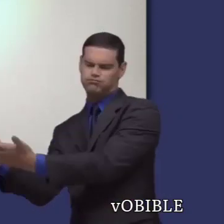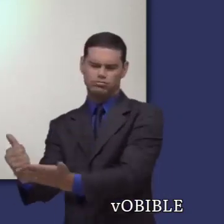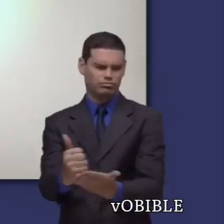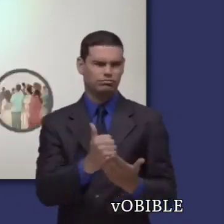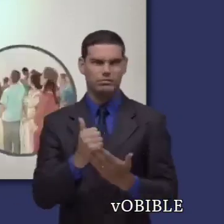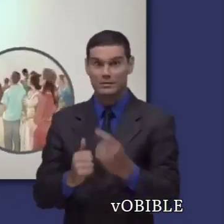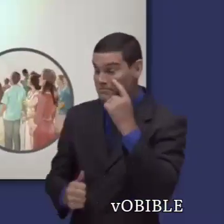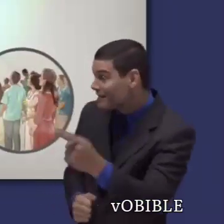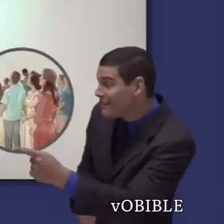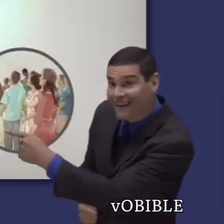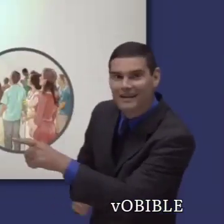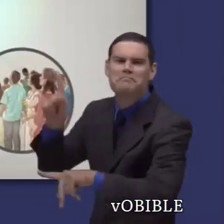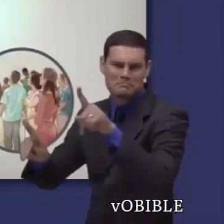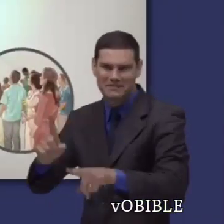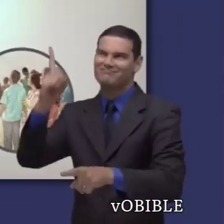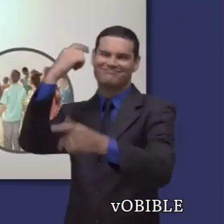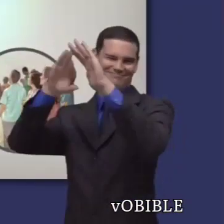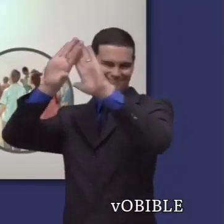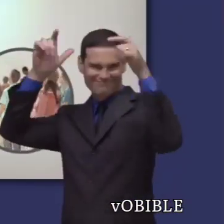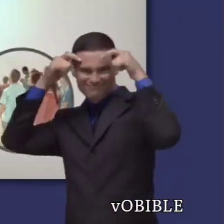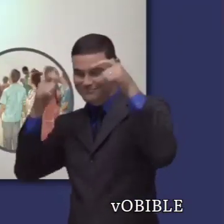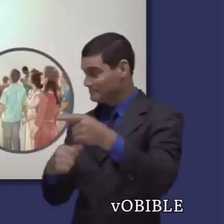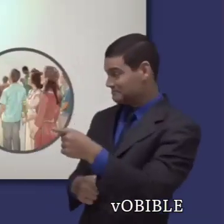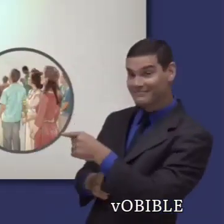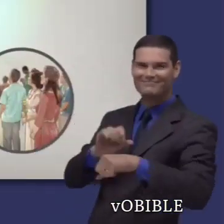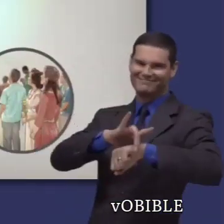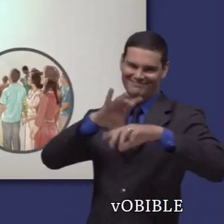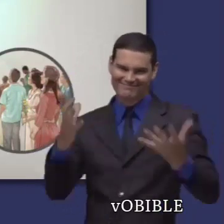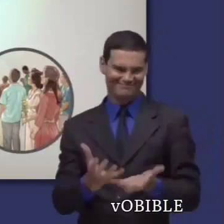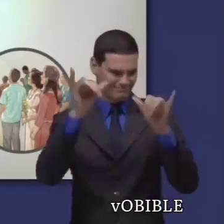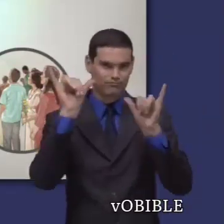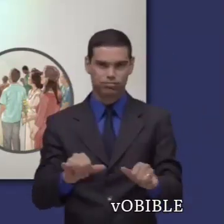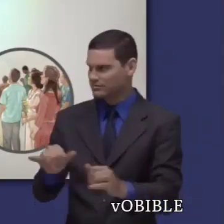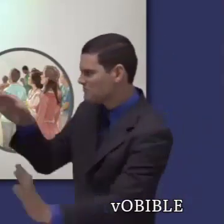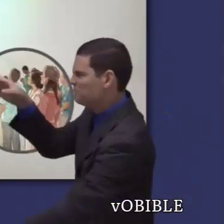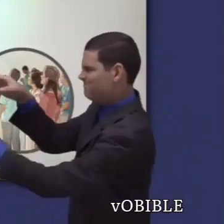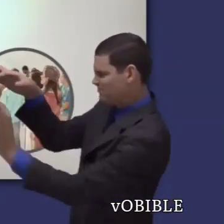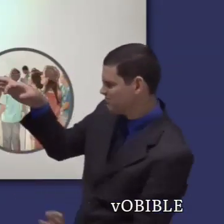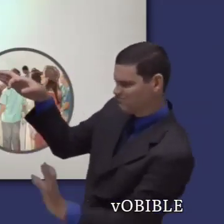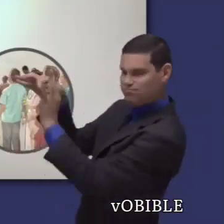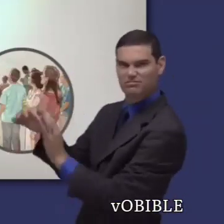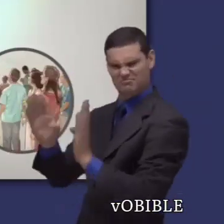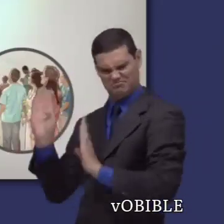ese modo, los escogidos para vivir en el cielo y los que vivirán en la tierra se unirían con Jehová mediante